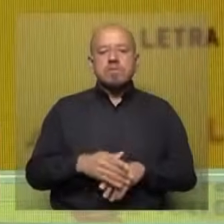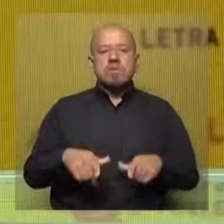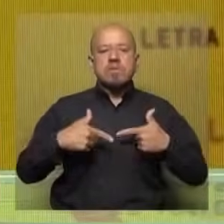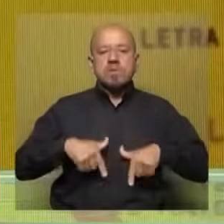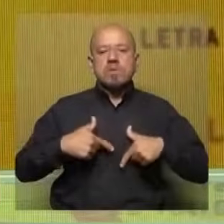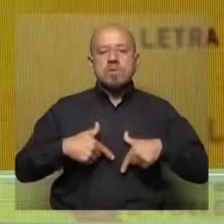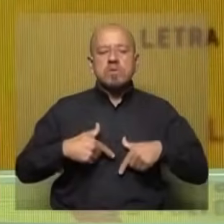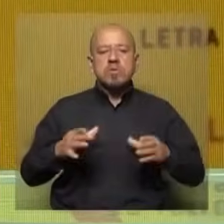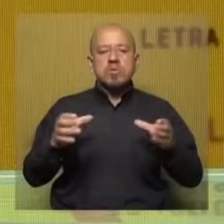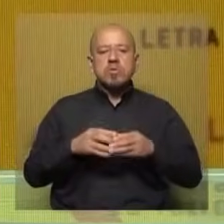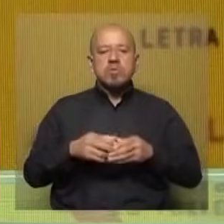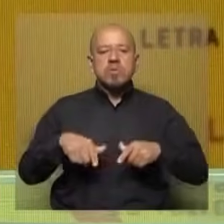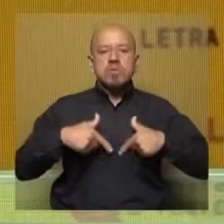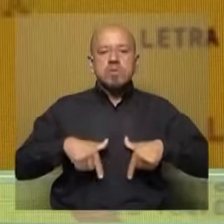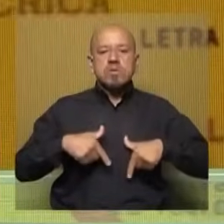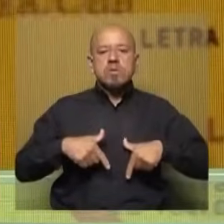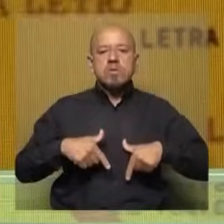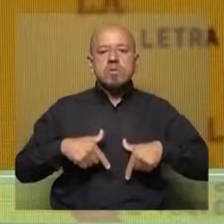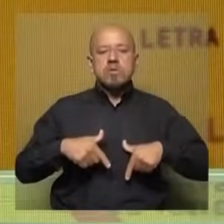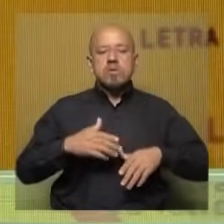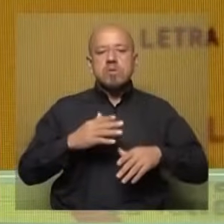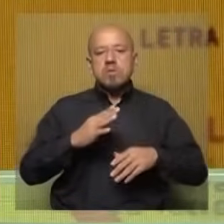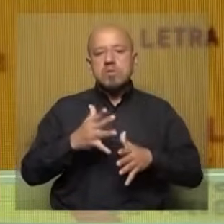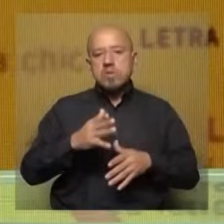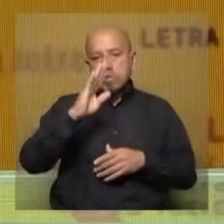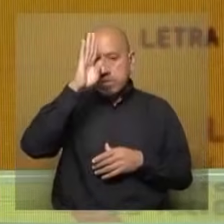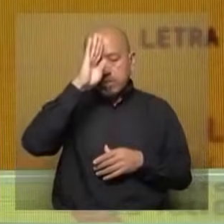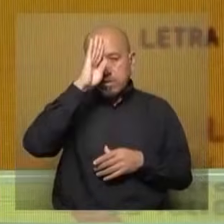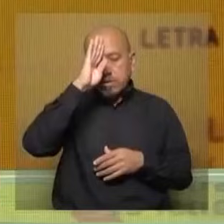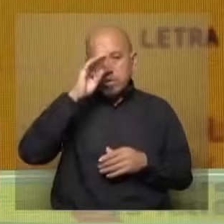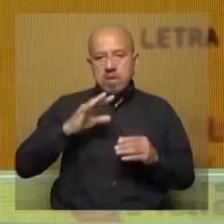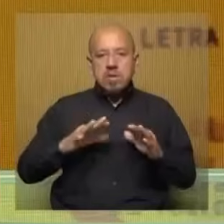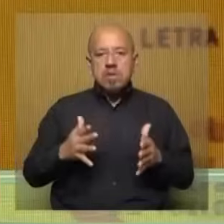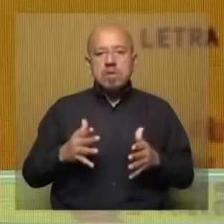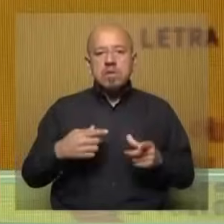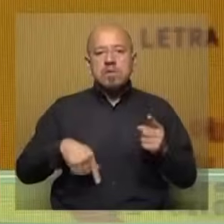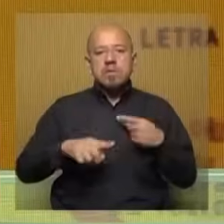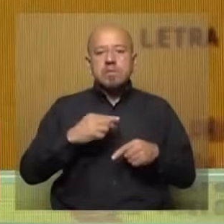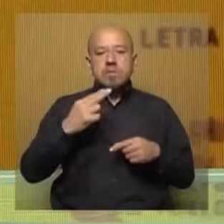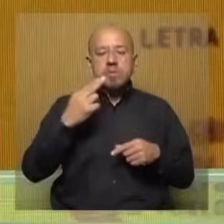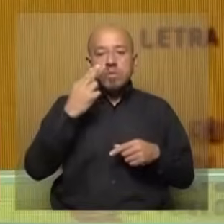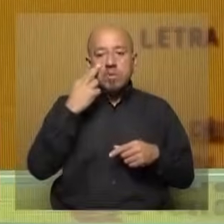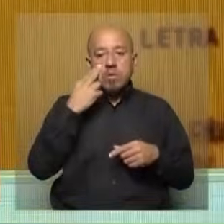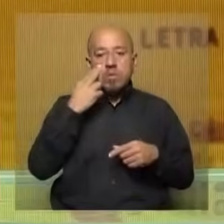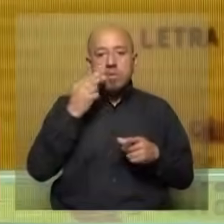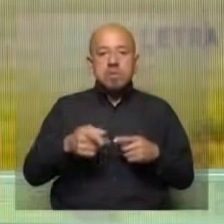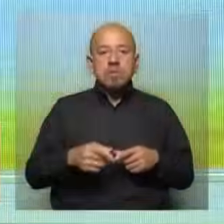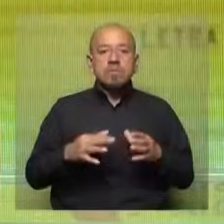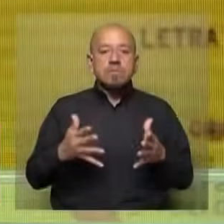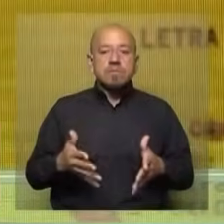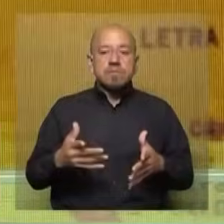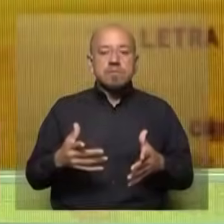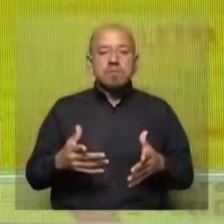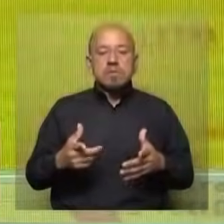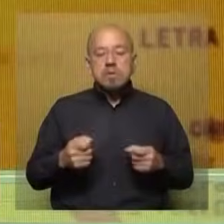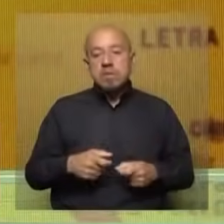integré un consejo de ministros y aprendí sobre una mirada integral sobre los problemas del país, ampliando mi